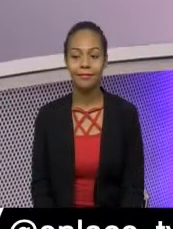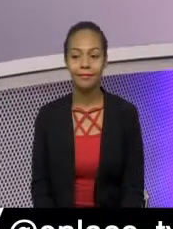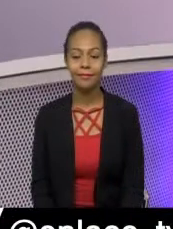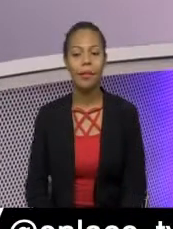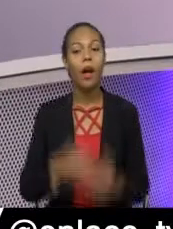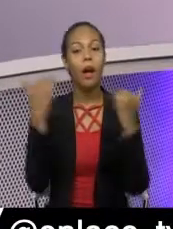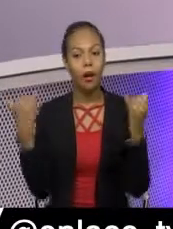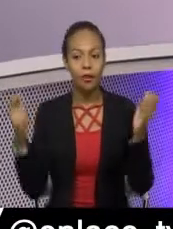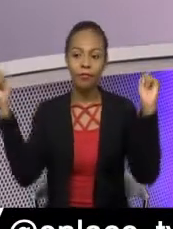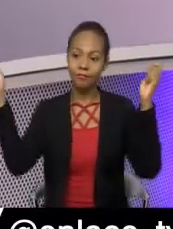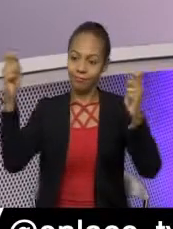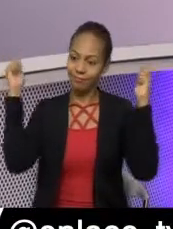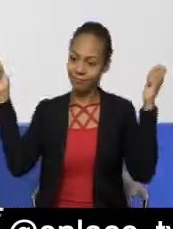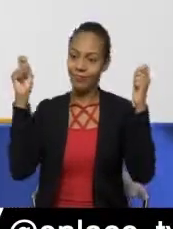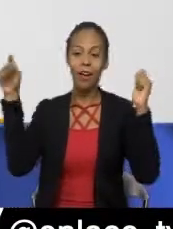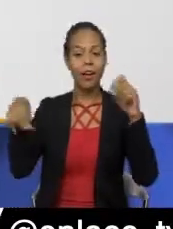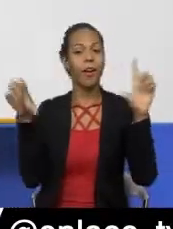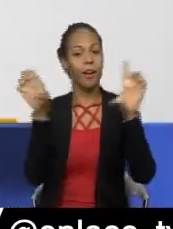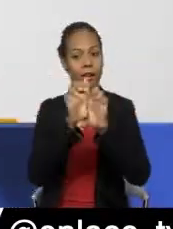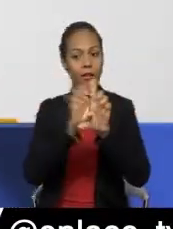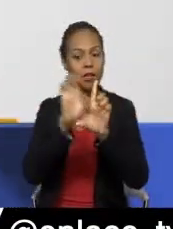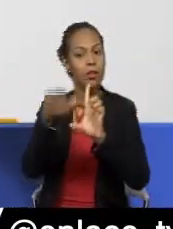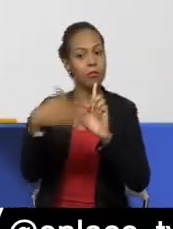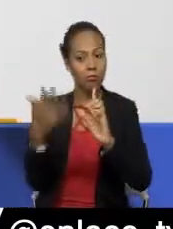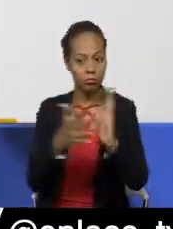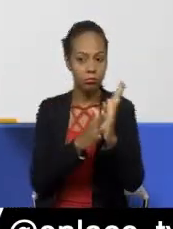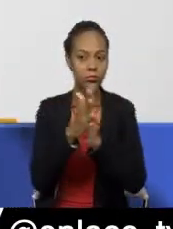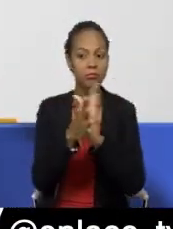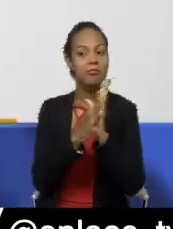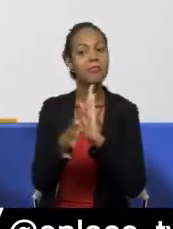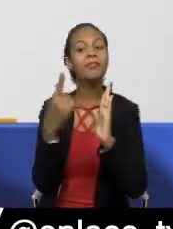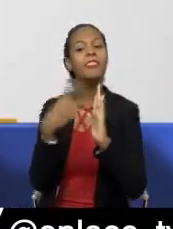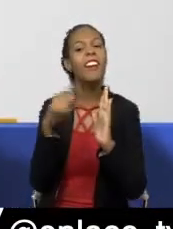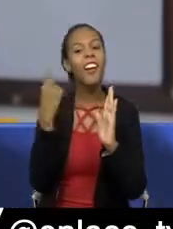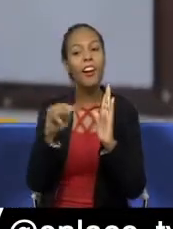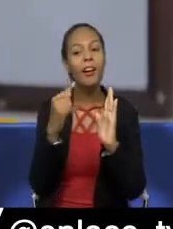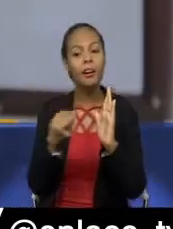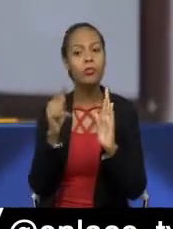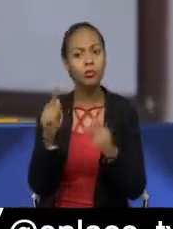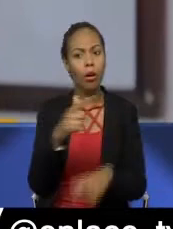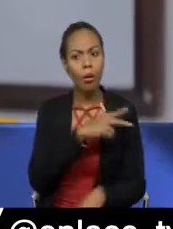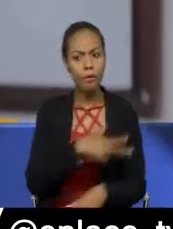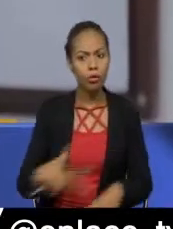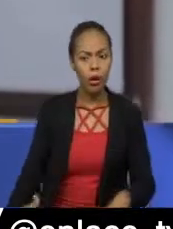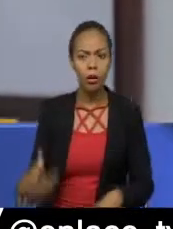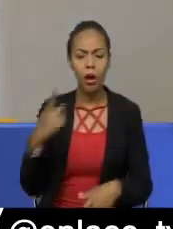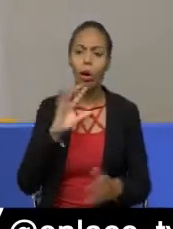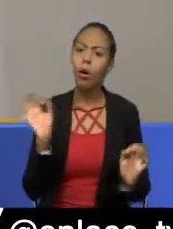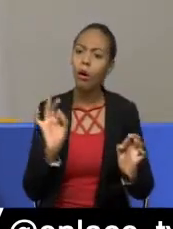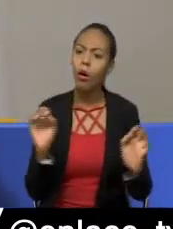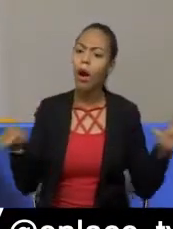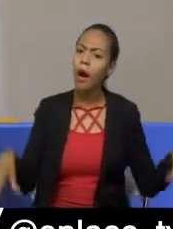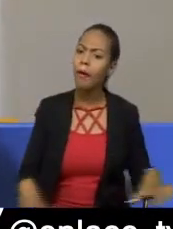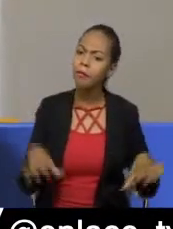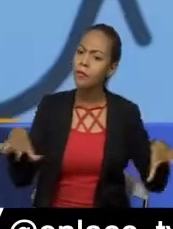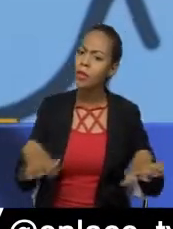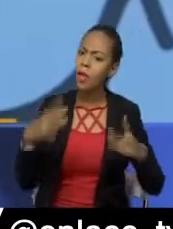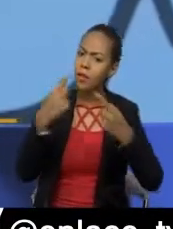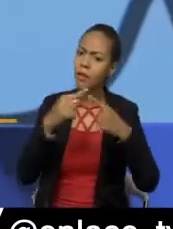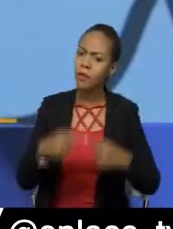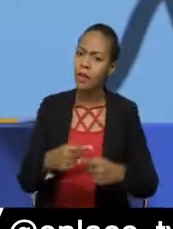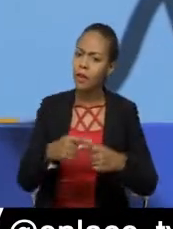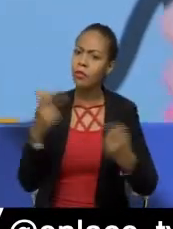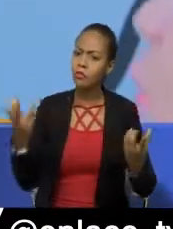Hacemos una pausa en Enlace Noticias. Al regresar en instantes, espera información sobre la personería municipal y las campañas que adelanta este ente